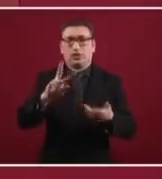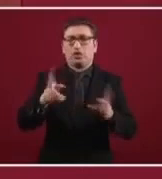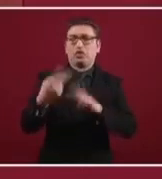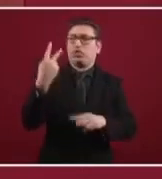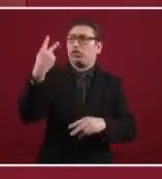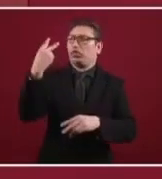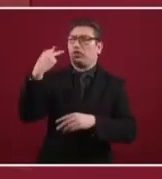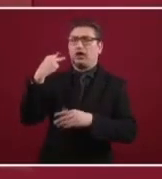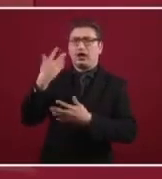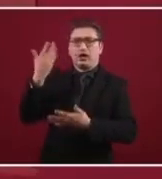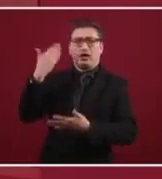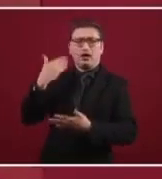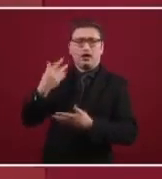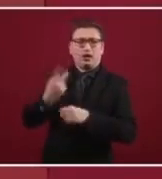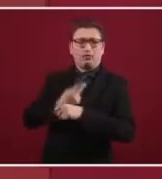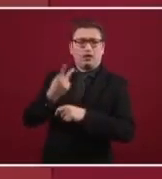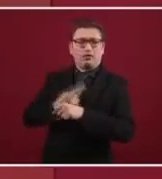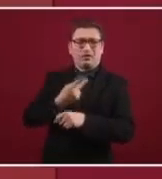en